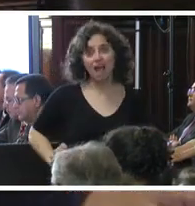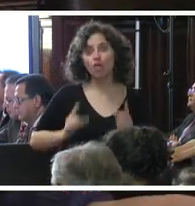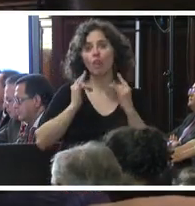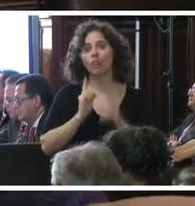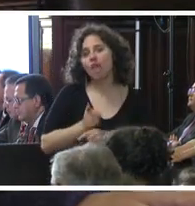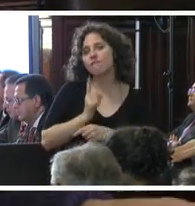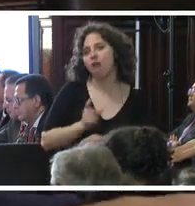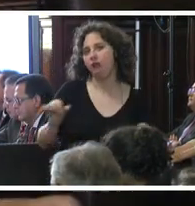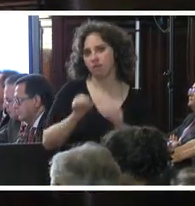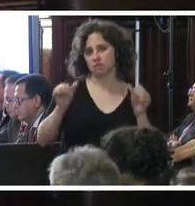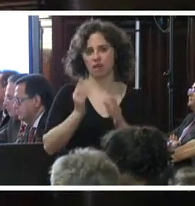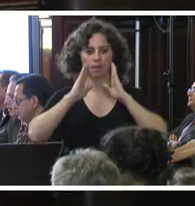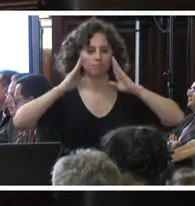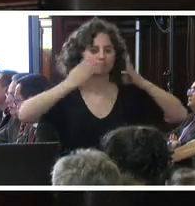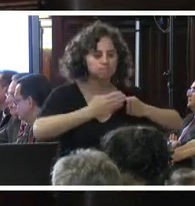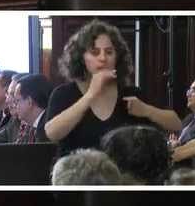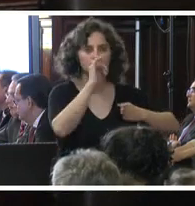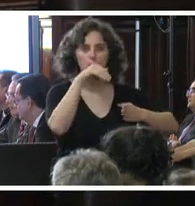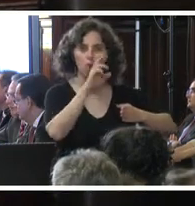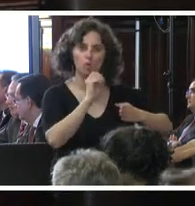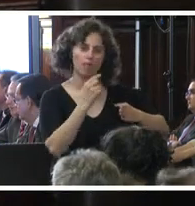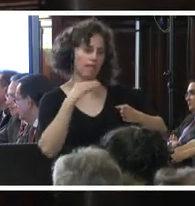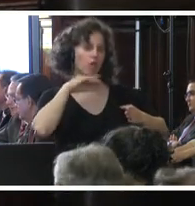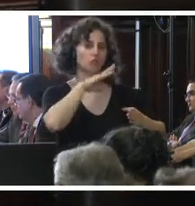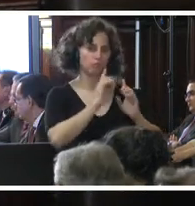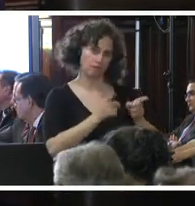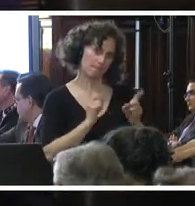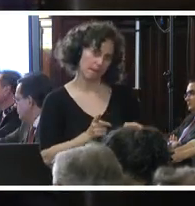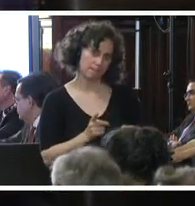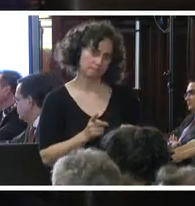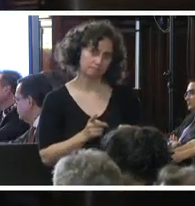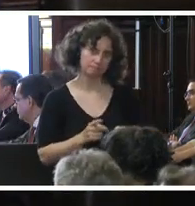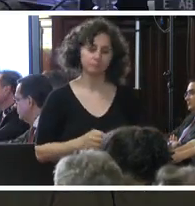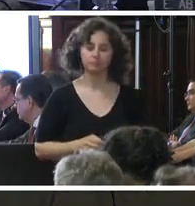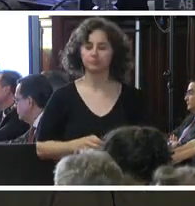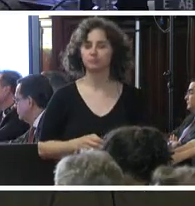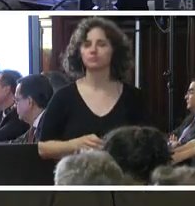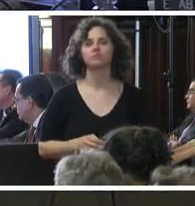debería hacer para atender la impunidad y la corrupción. Muchas gracias.